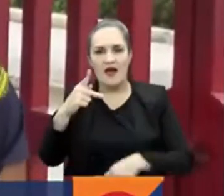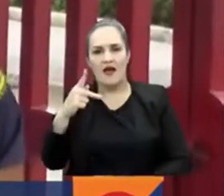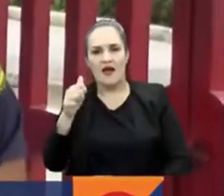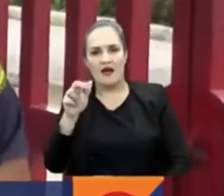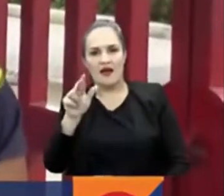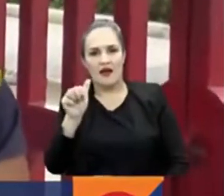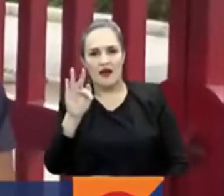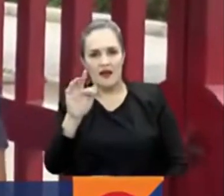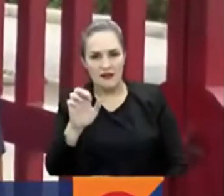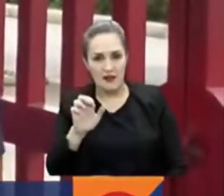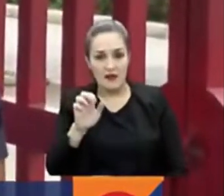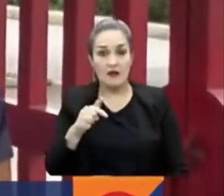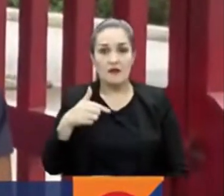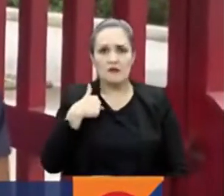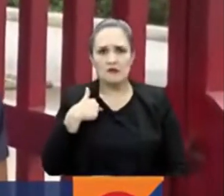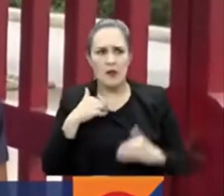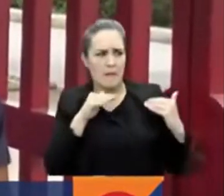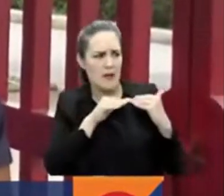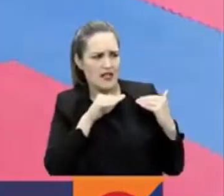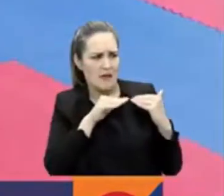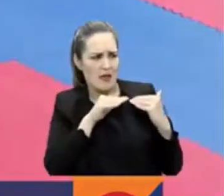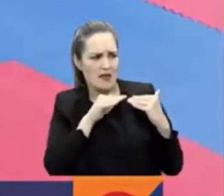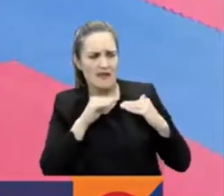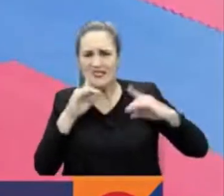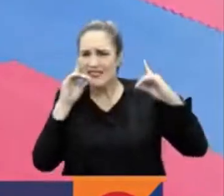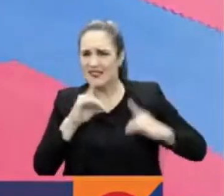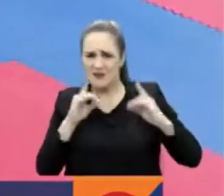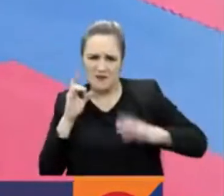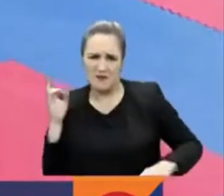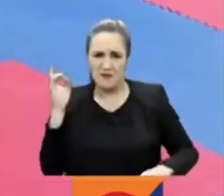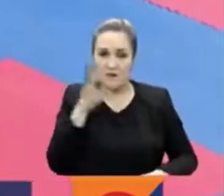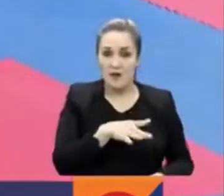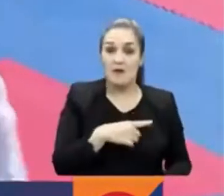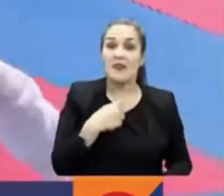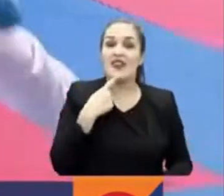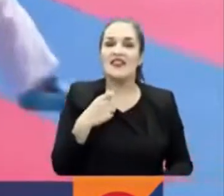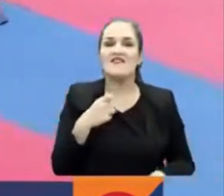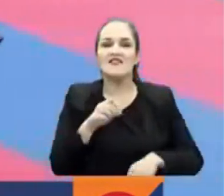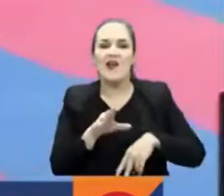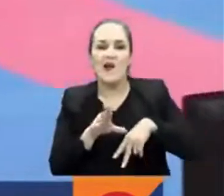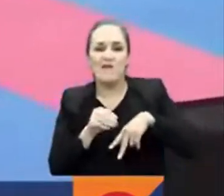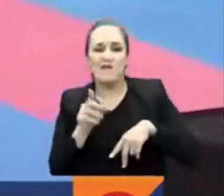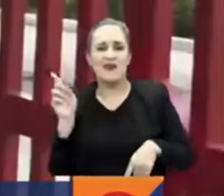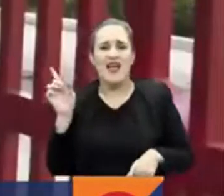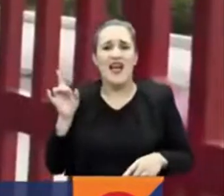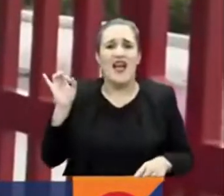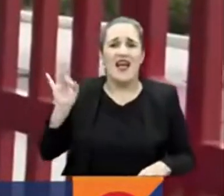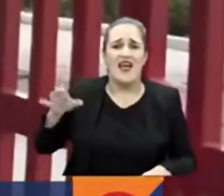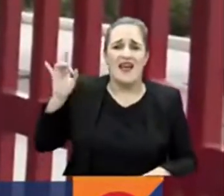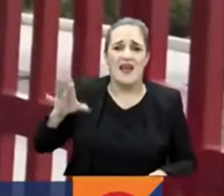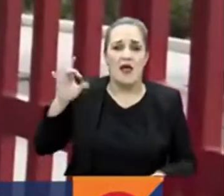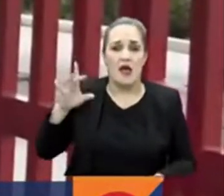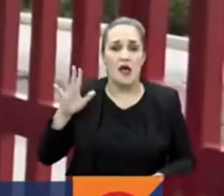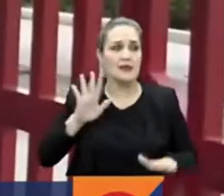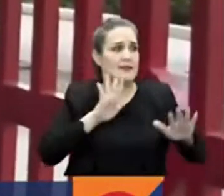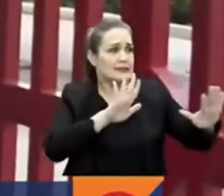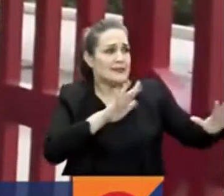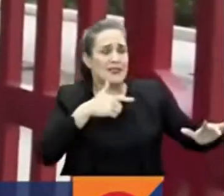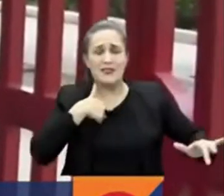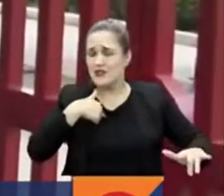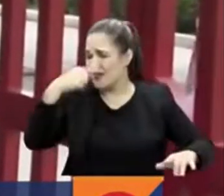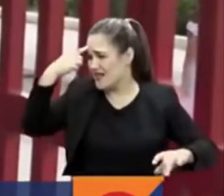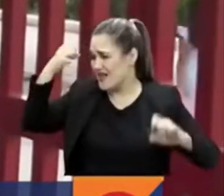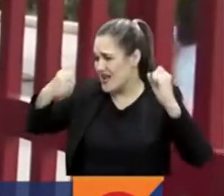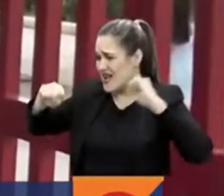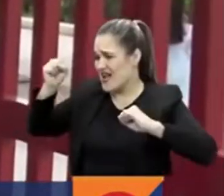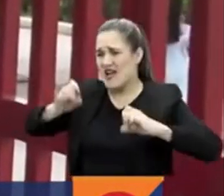buscar la manera de solucionar o si no, no íbamos a decir. Pese a que una complicación muscular asustó al público presente. Alejarme o salirme por una molestia